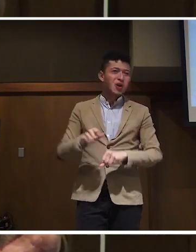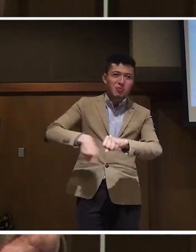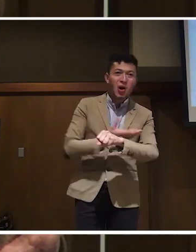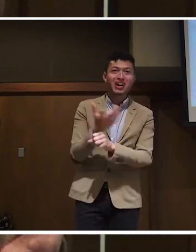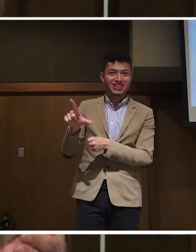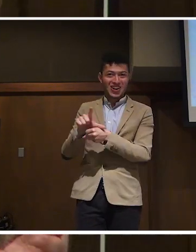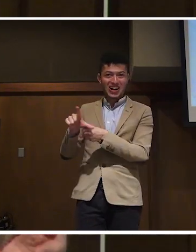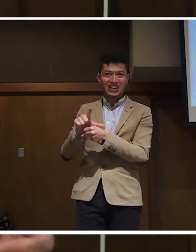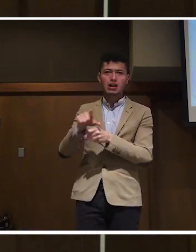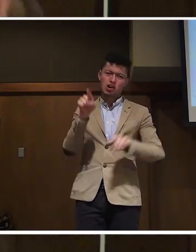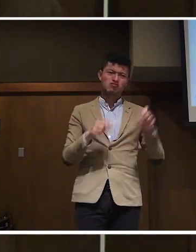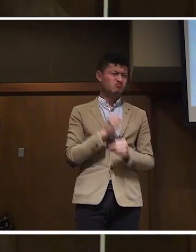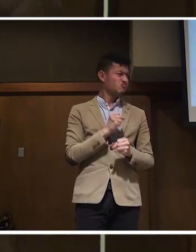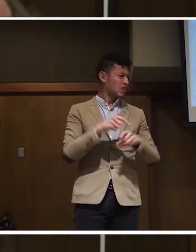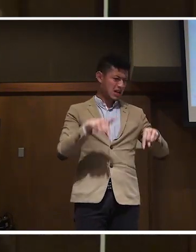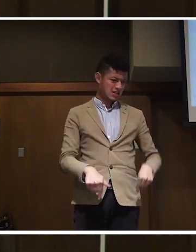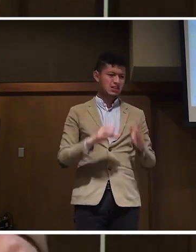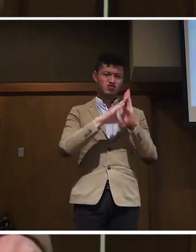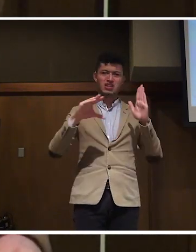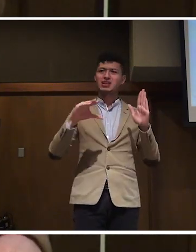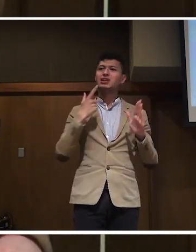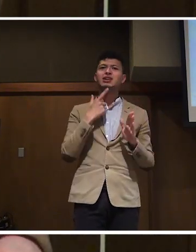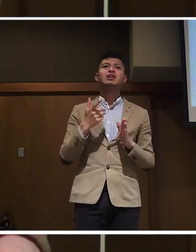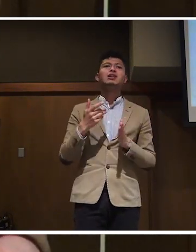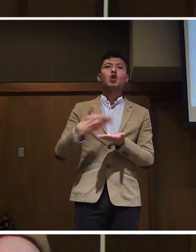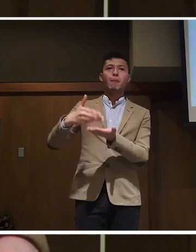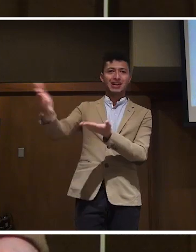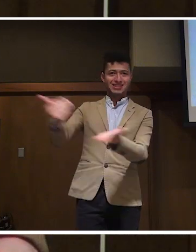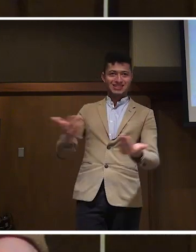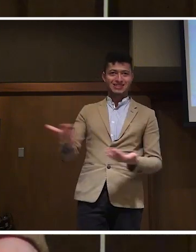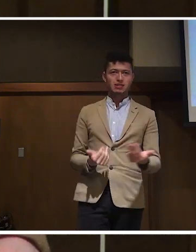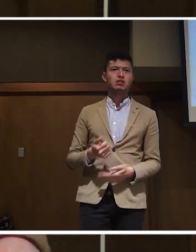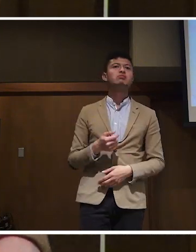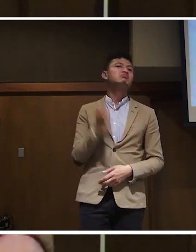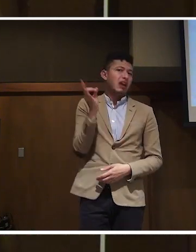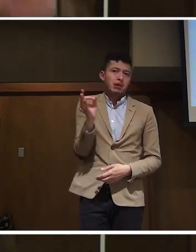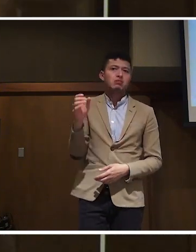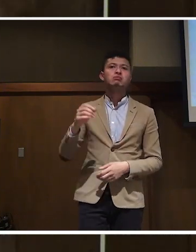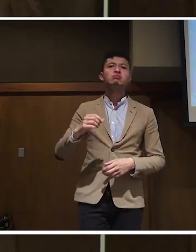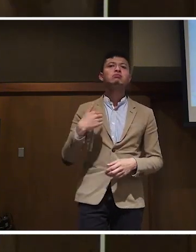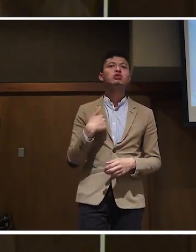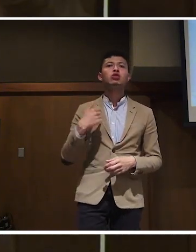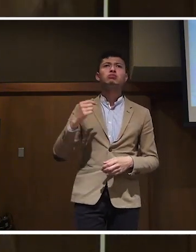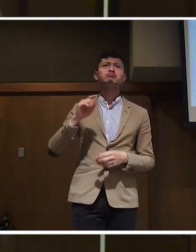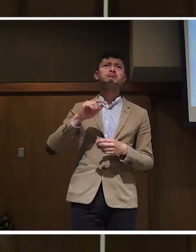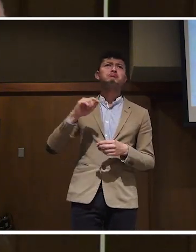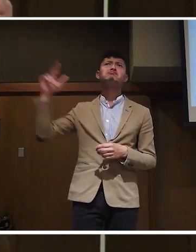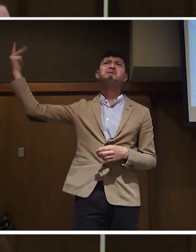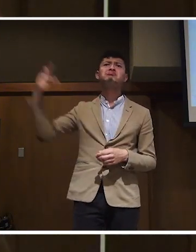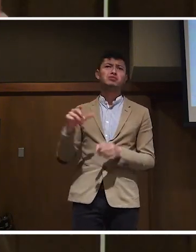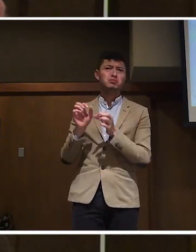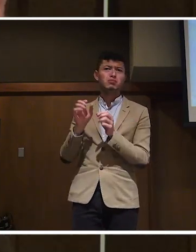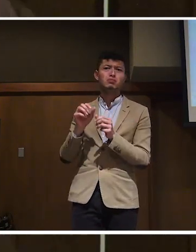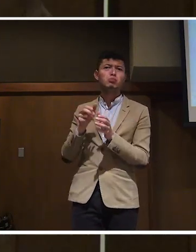compradores de libros en la Luis Ángel, los que han trabajado en la oficina de adquisiciones de la Luis Ángel, conocieron siempre el poeta que llegaba a Bogotá de 200 kilómetros en bus y